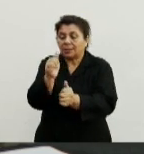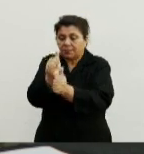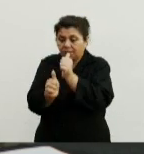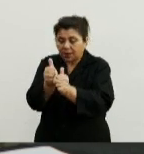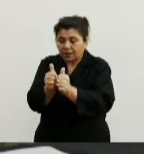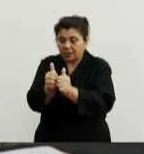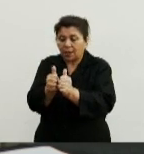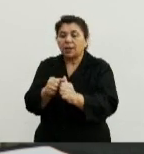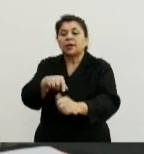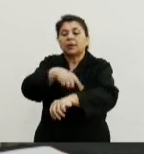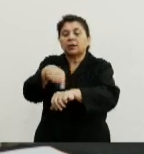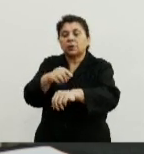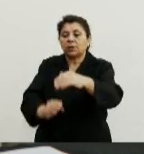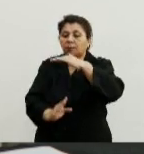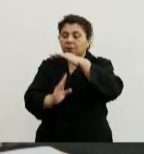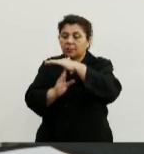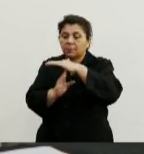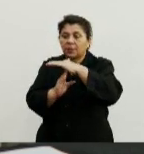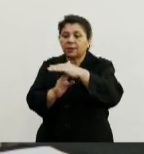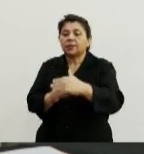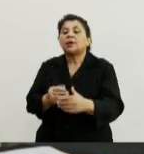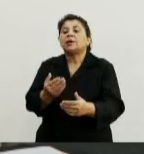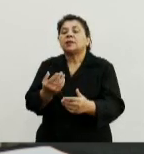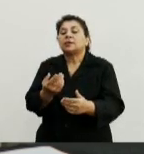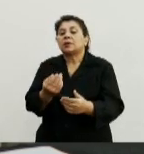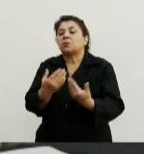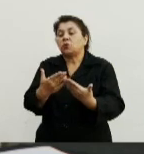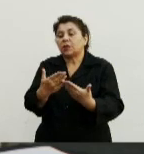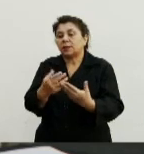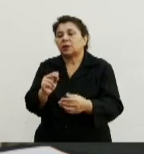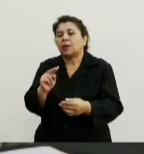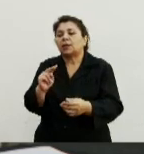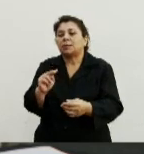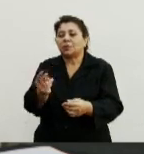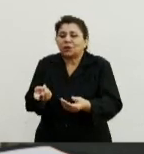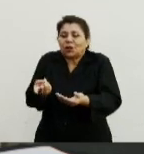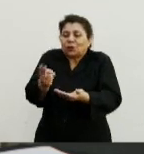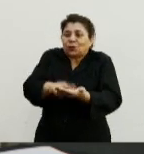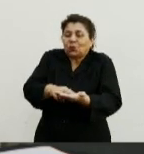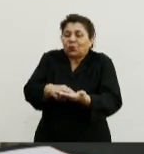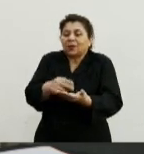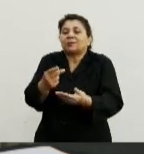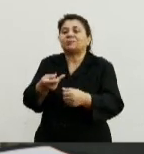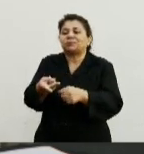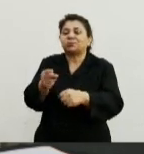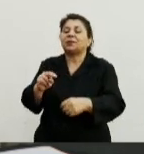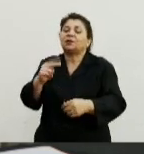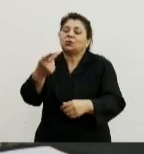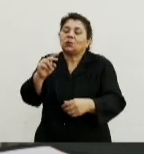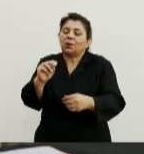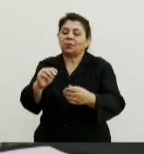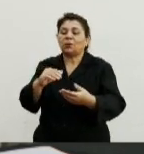en los horarios picos se haga el doble de unidades para poder cumplir con la distancia que deben llevar los pasajeros